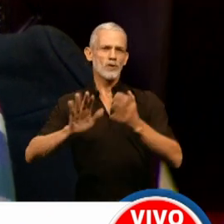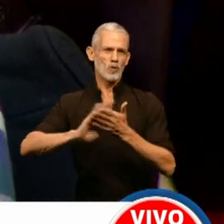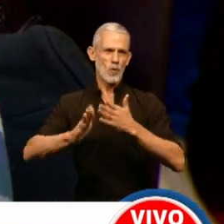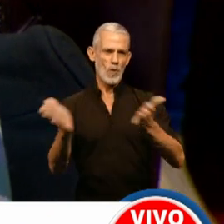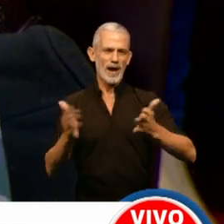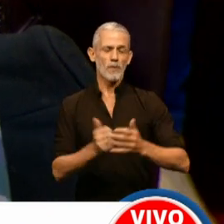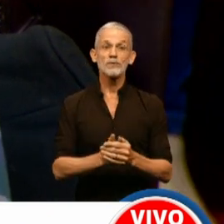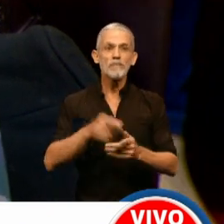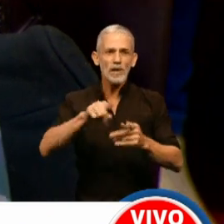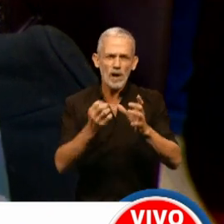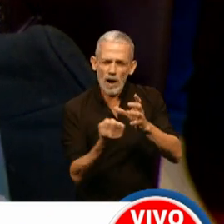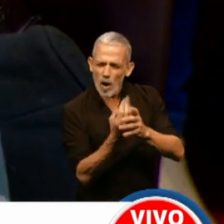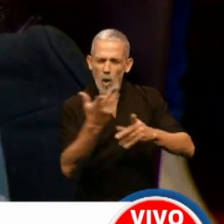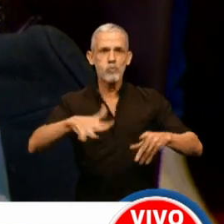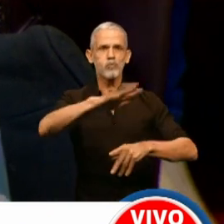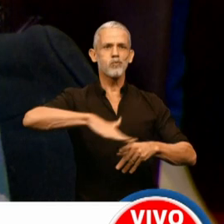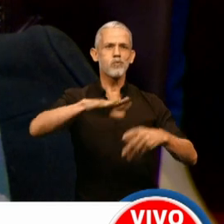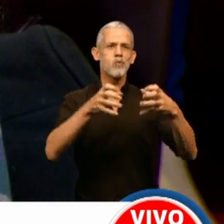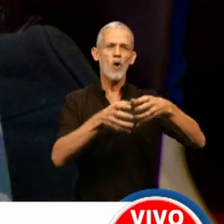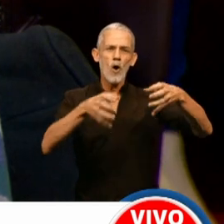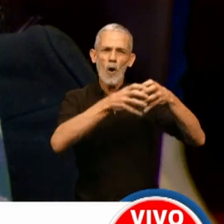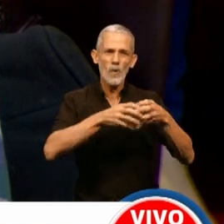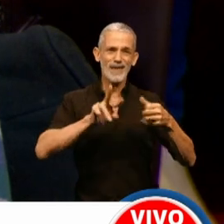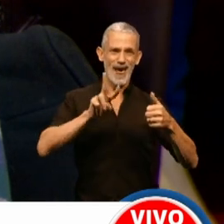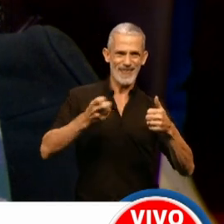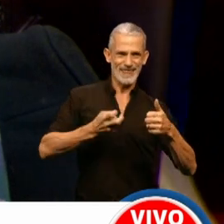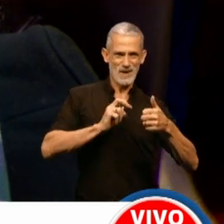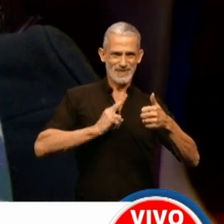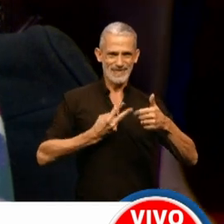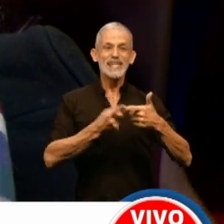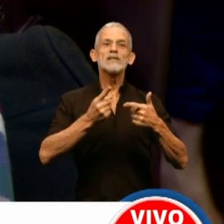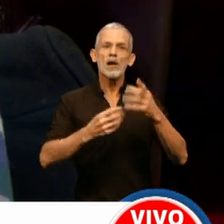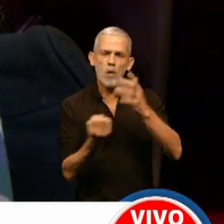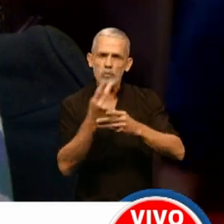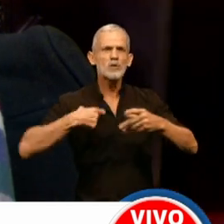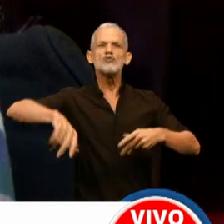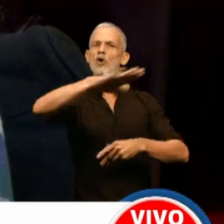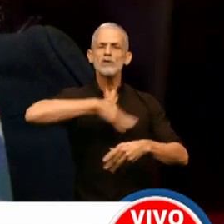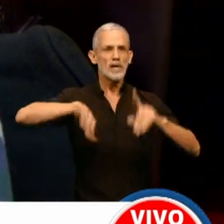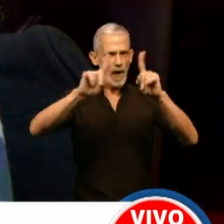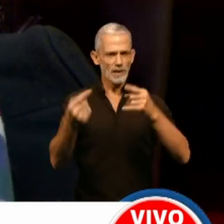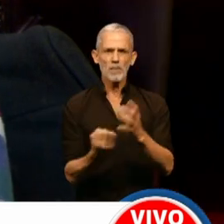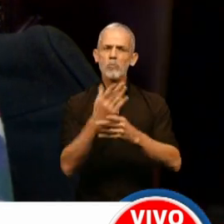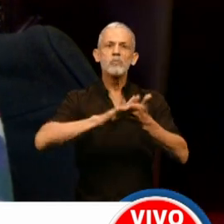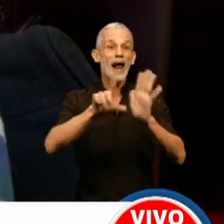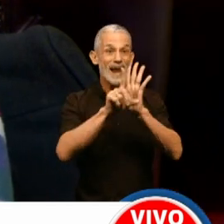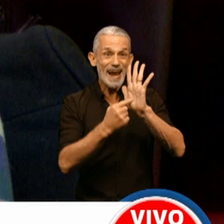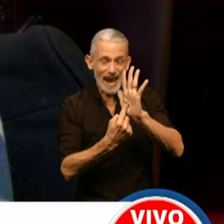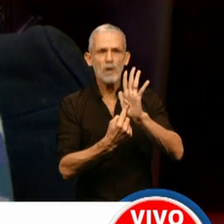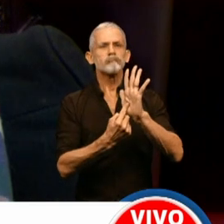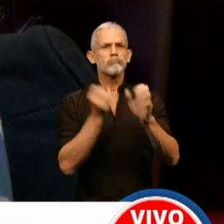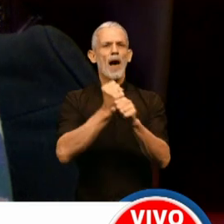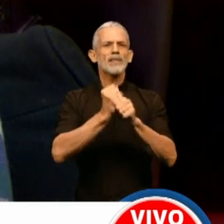este renacer de la comunidad travesti trans es también el renacer de nuestra sociedad esta ley demuestra que el